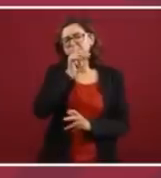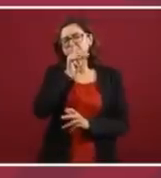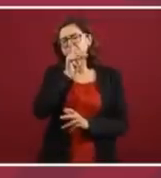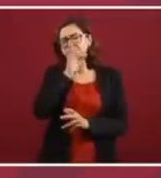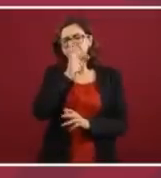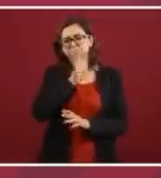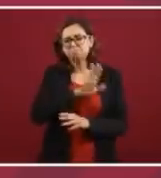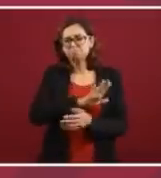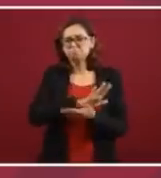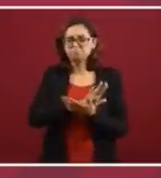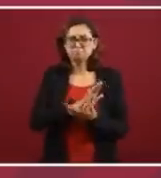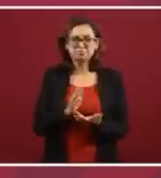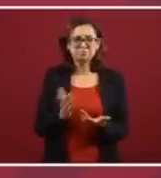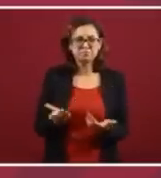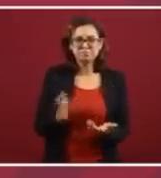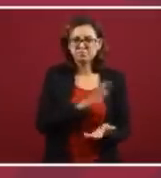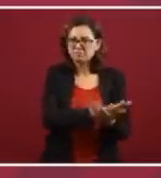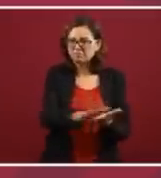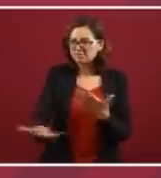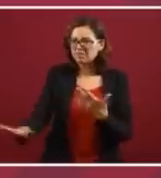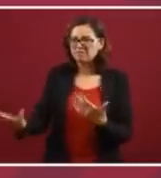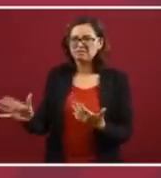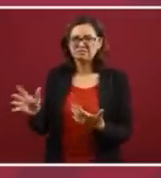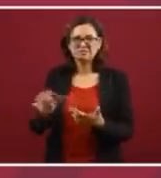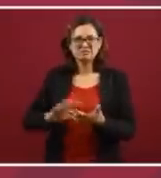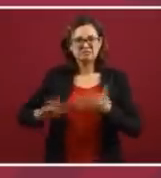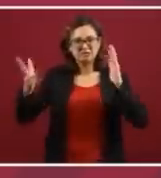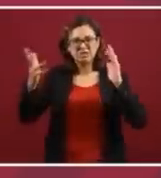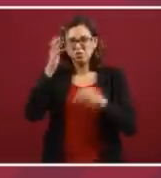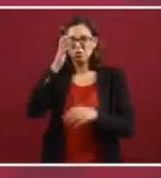sin razias, sin masacres.